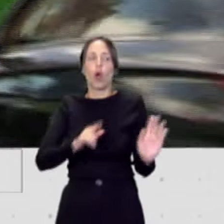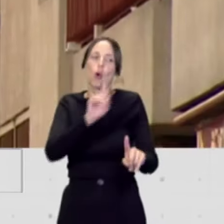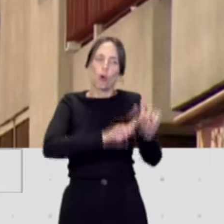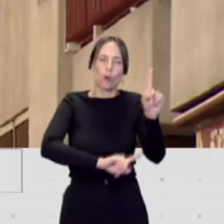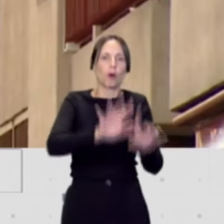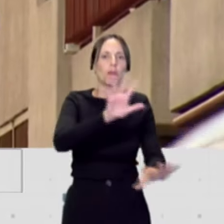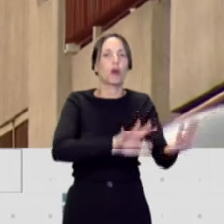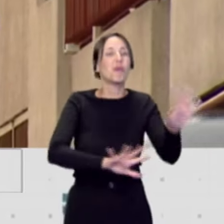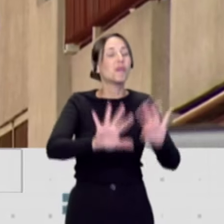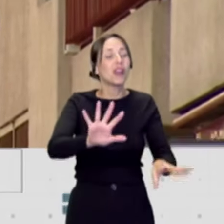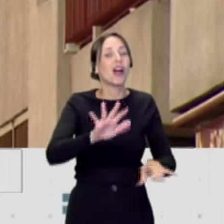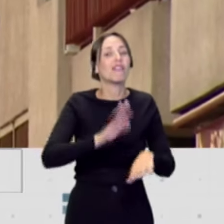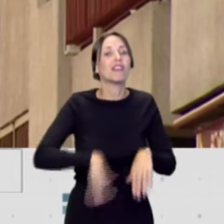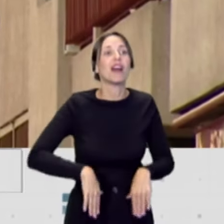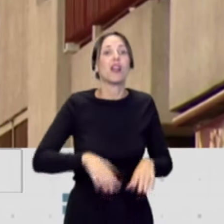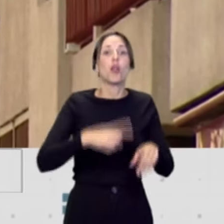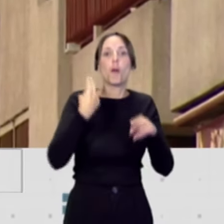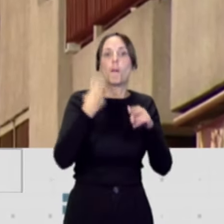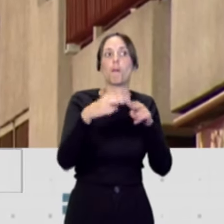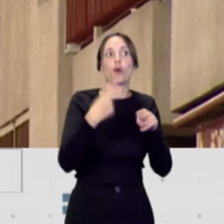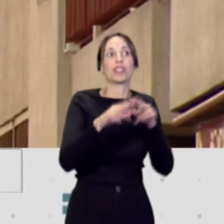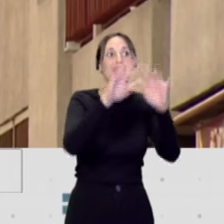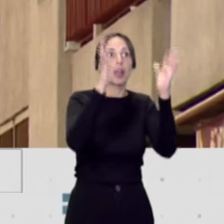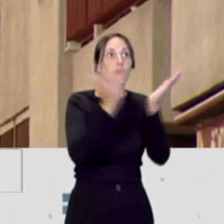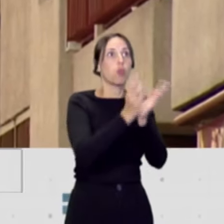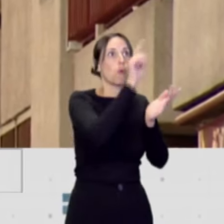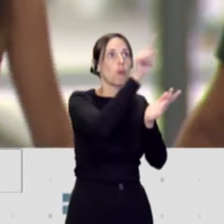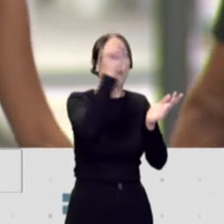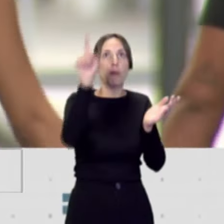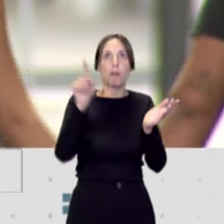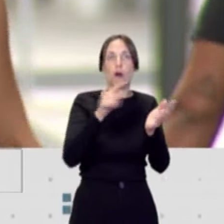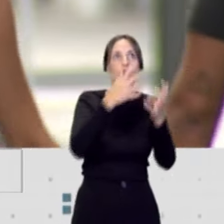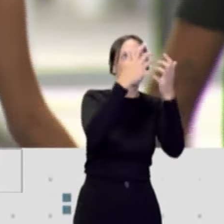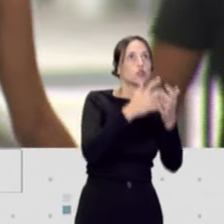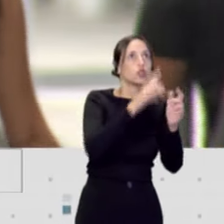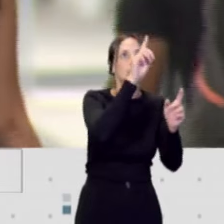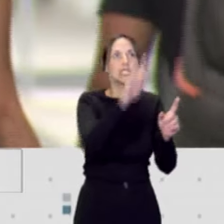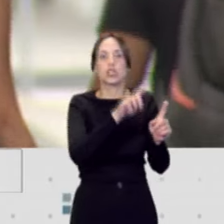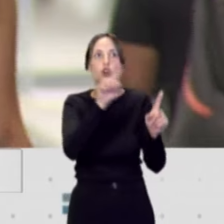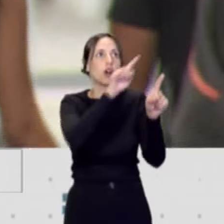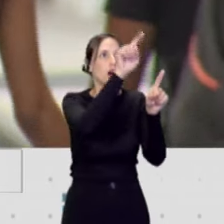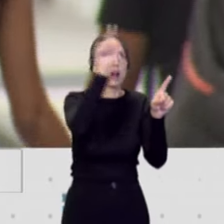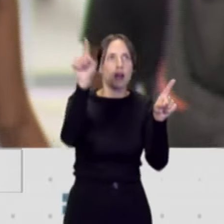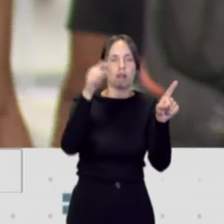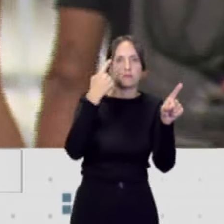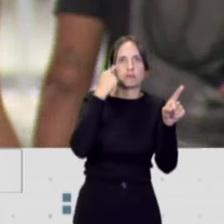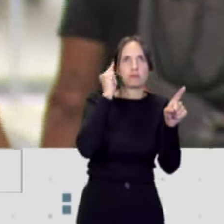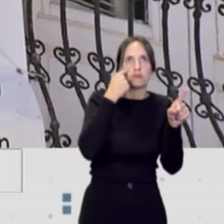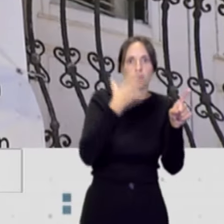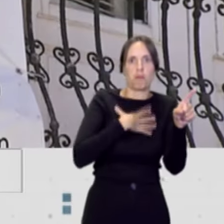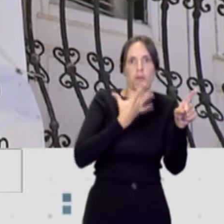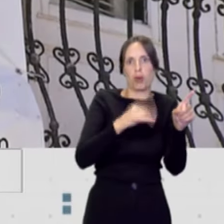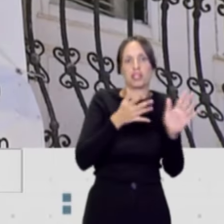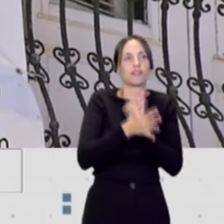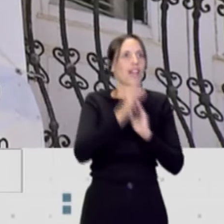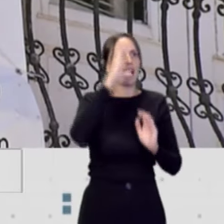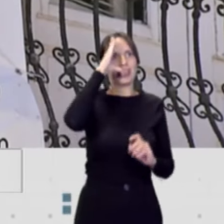políticas que se llevan a cabo en diversos lugares del mundo, las que funcionan de las que no. Si tampoco hay que ser el más listo de la clase, obviamente yo no lo